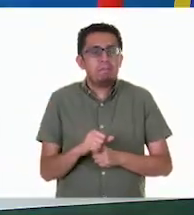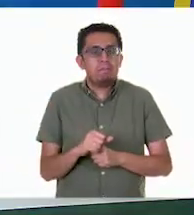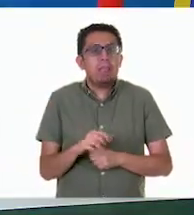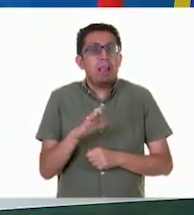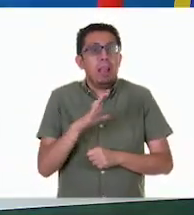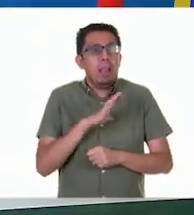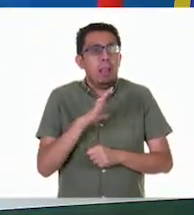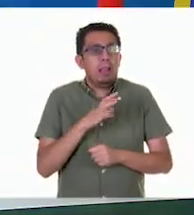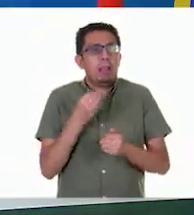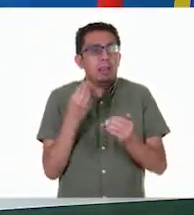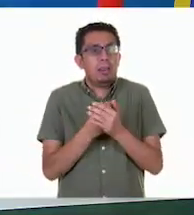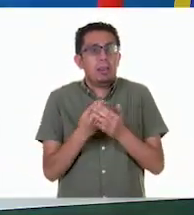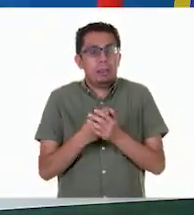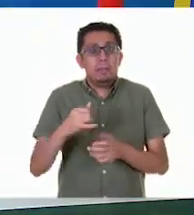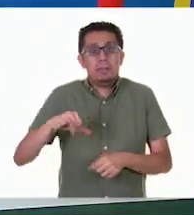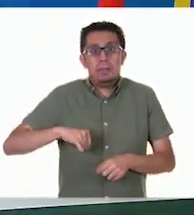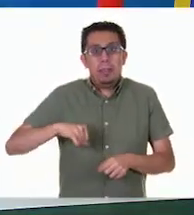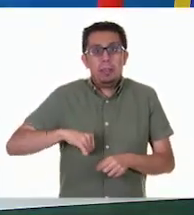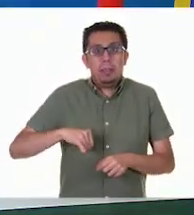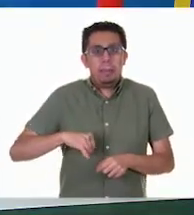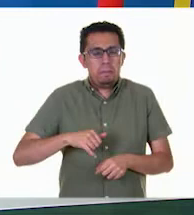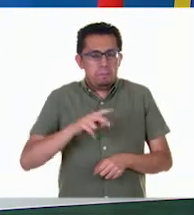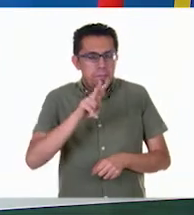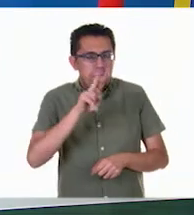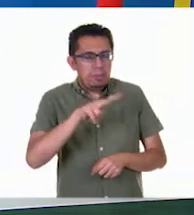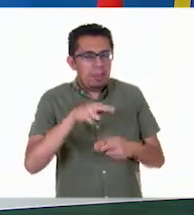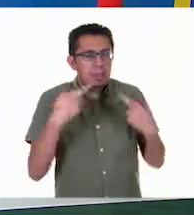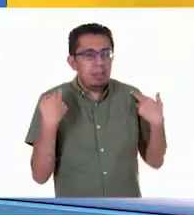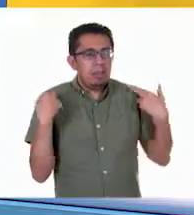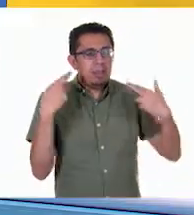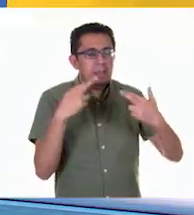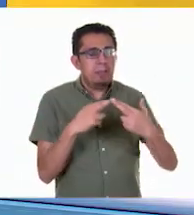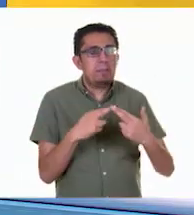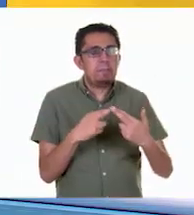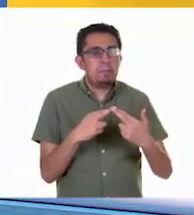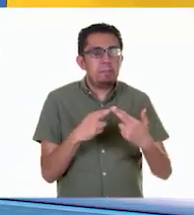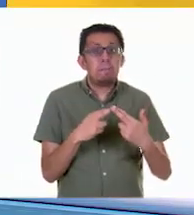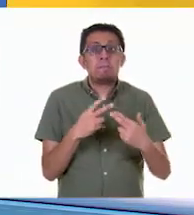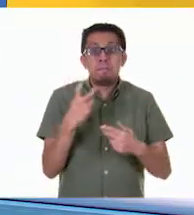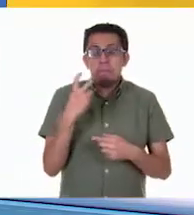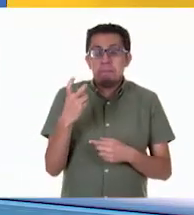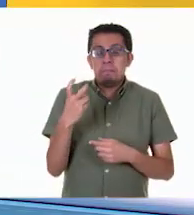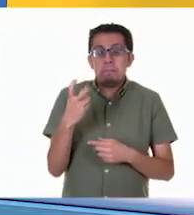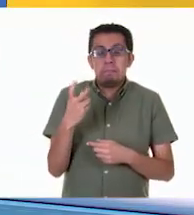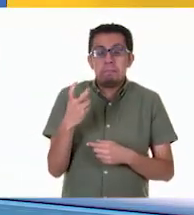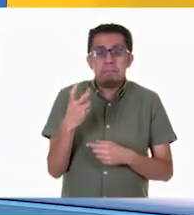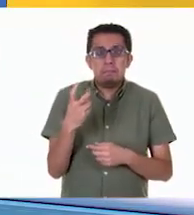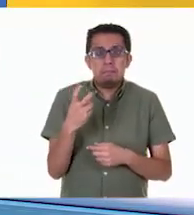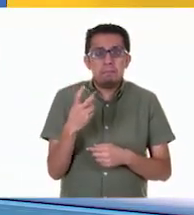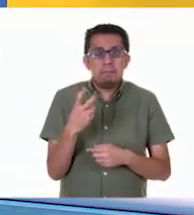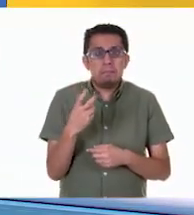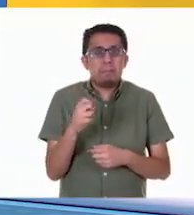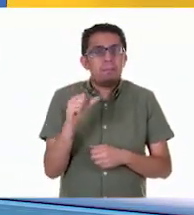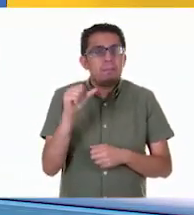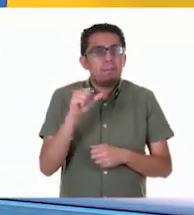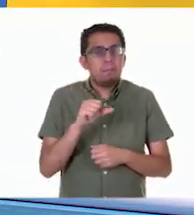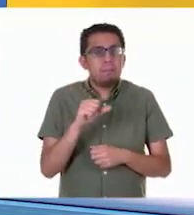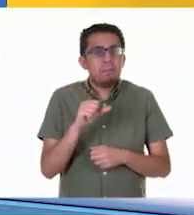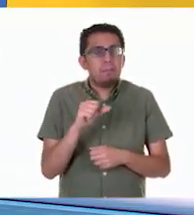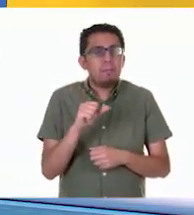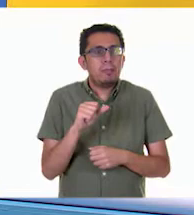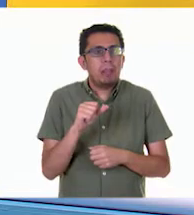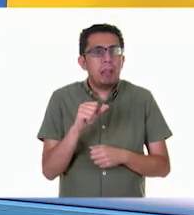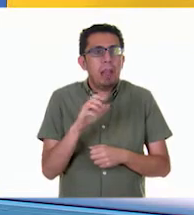tener una clase muy interesante, ¿verdad, maestro Uziel? Así es, Jenny. Este será un arduo día